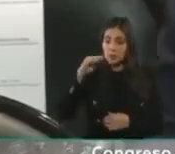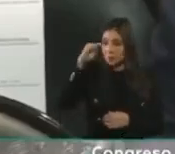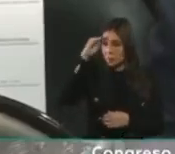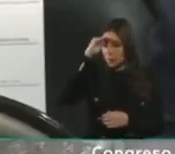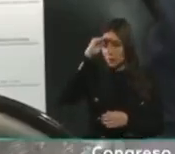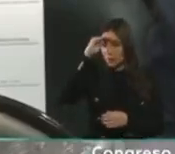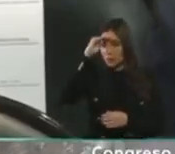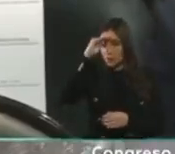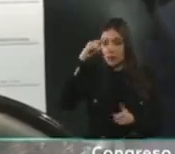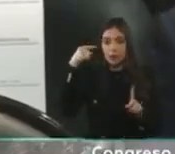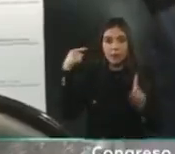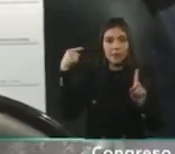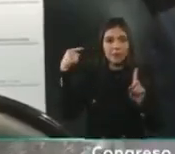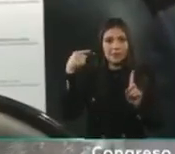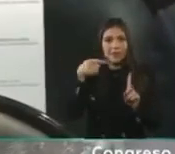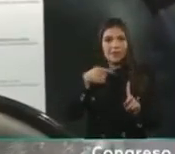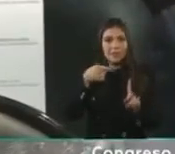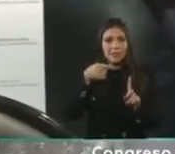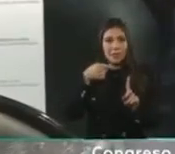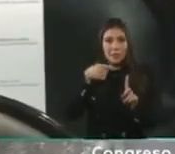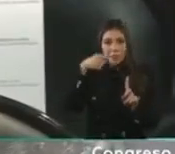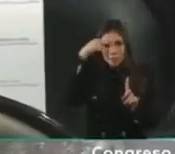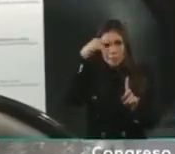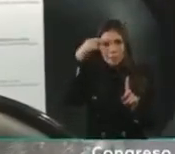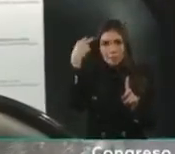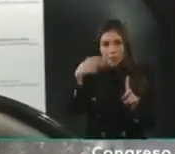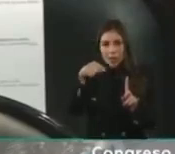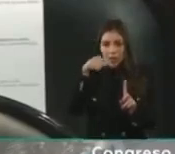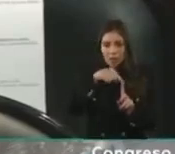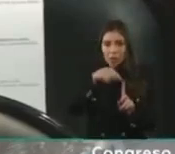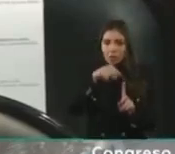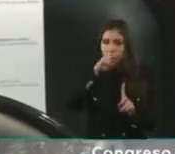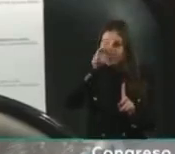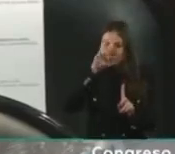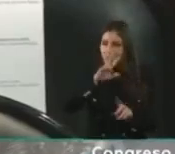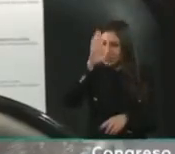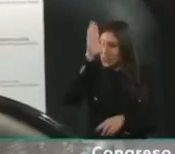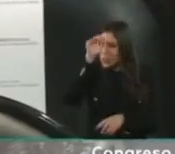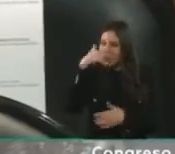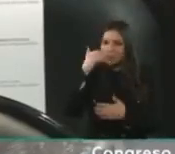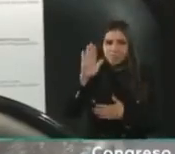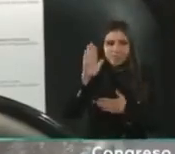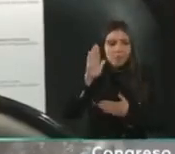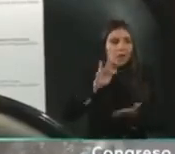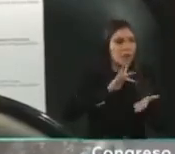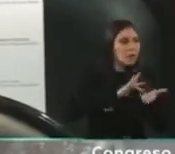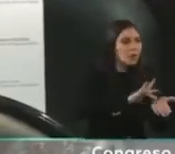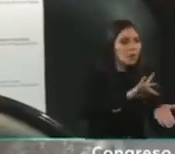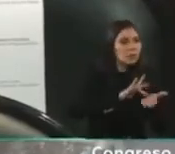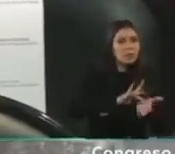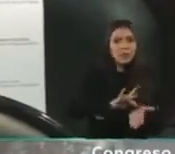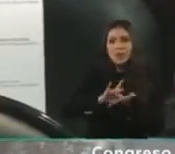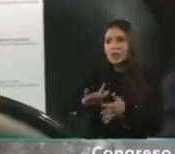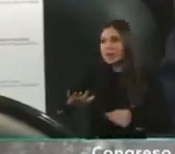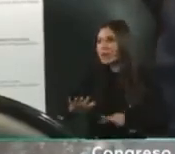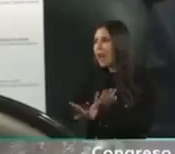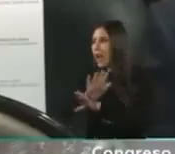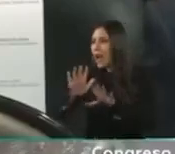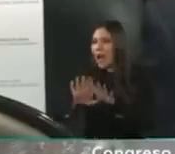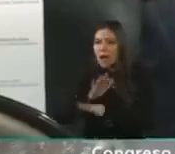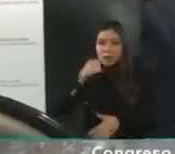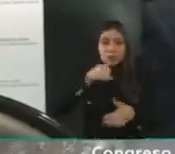México profundamente comprometido con los grandes cambios, porque cuando te toman decisiones en